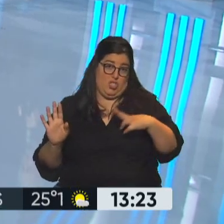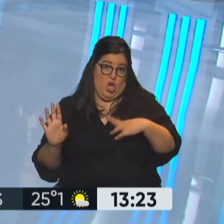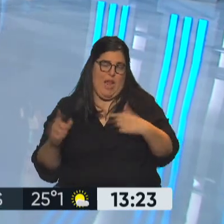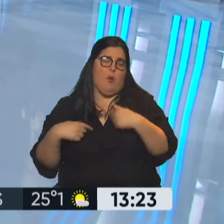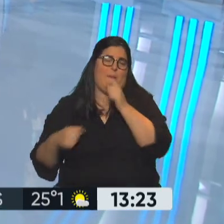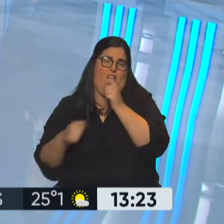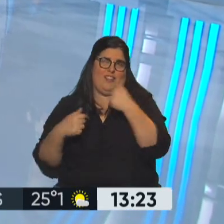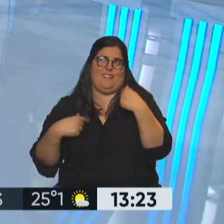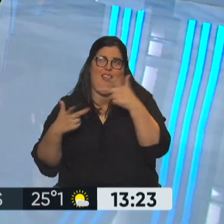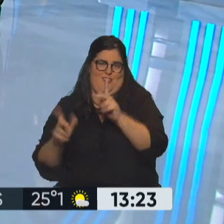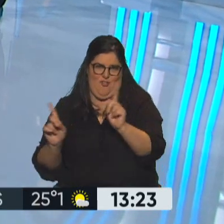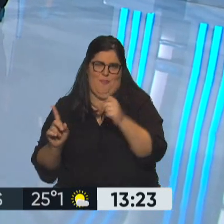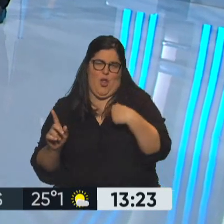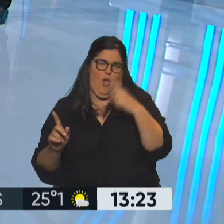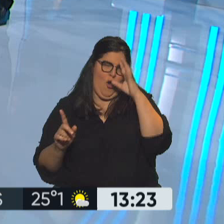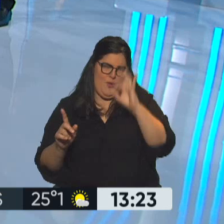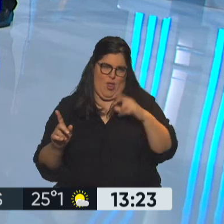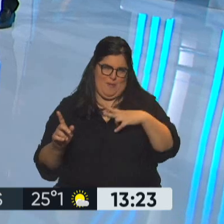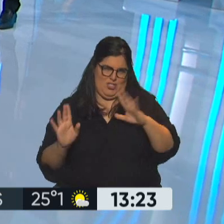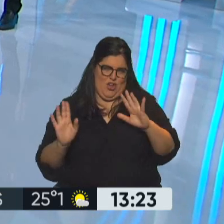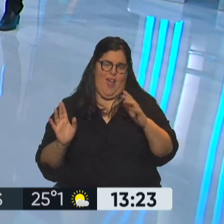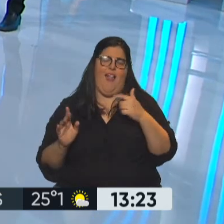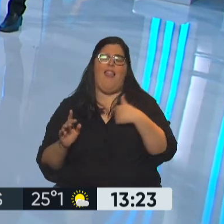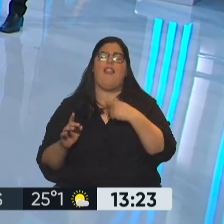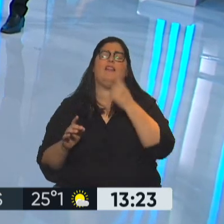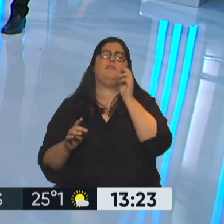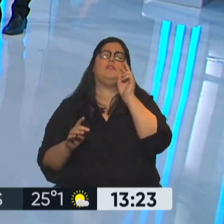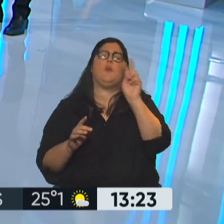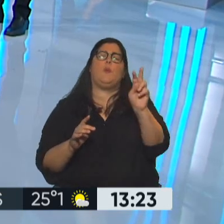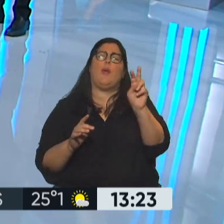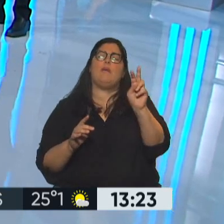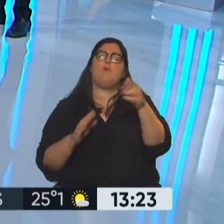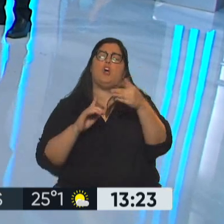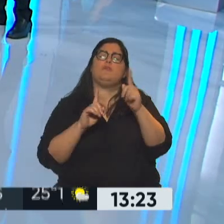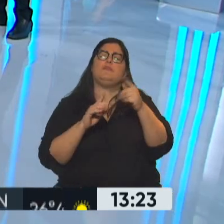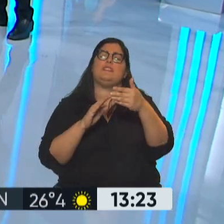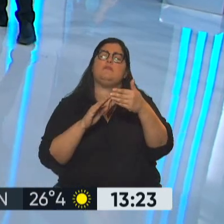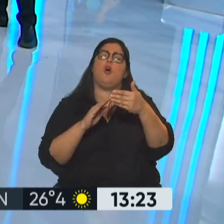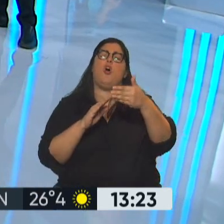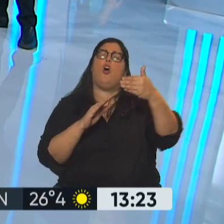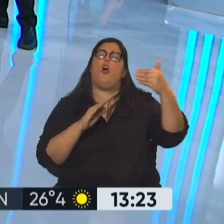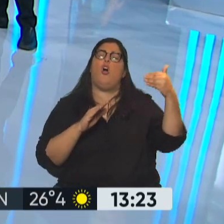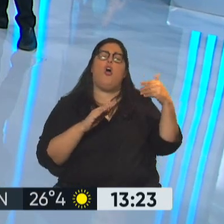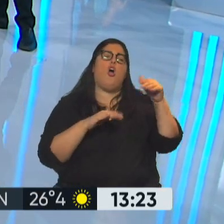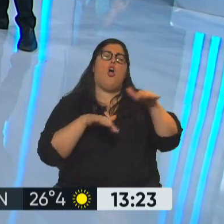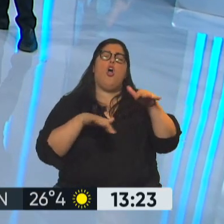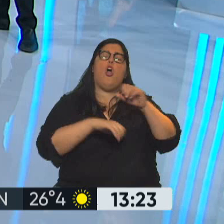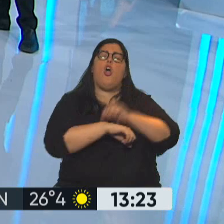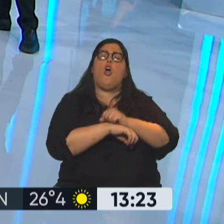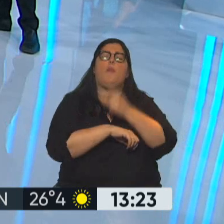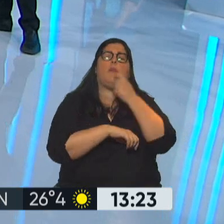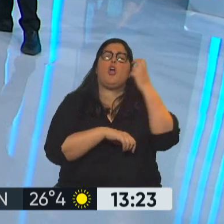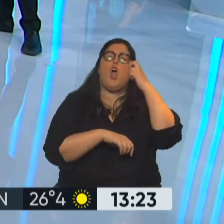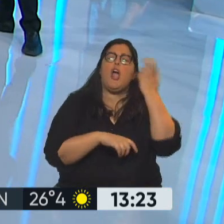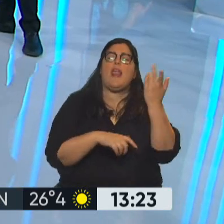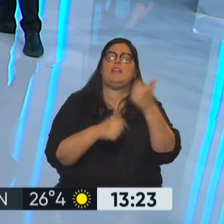periodista, si analizamos lo que fue el comportamiento de toda la institucionalidad brasileña, Congreso,